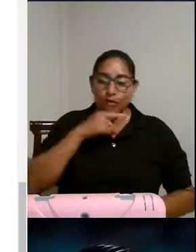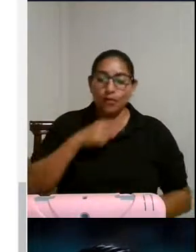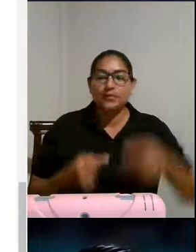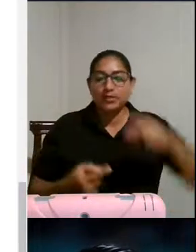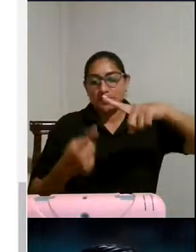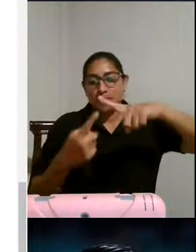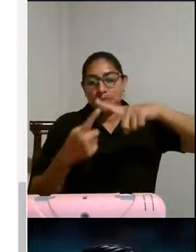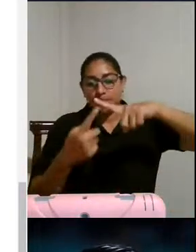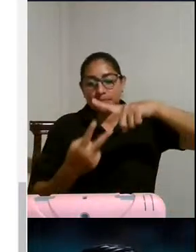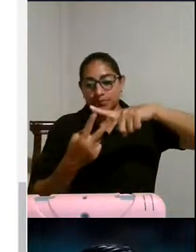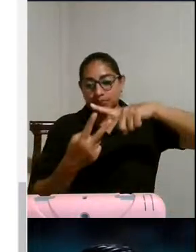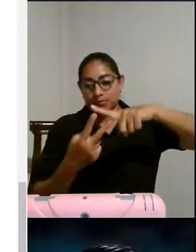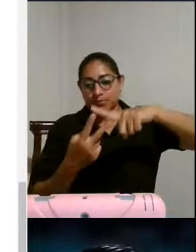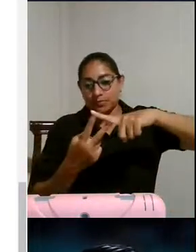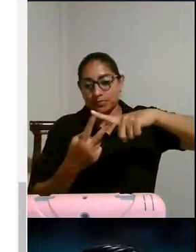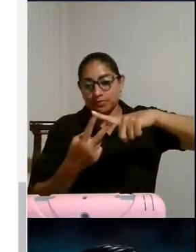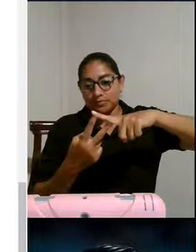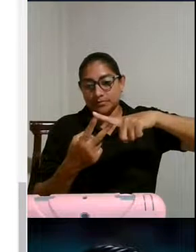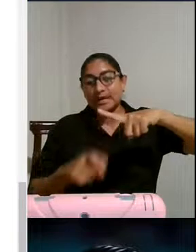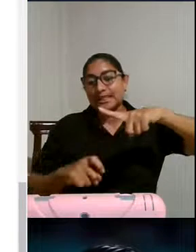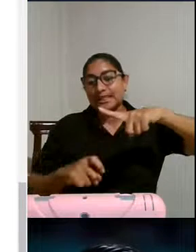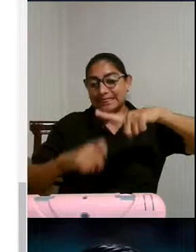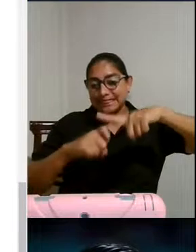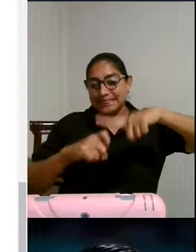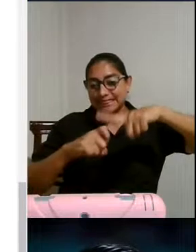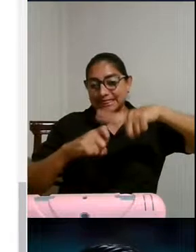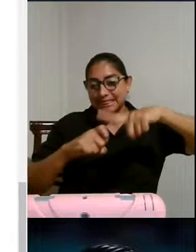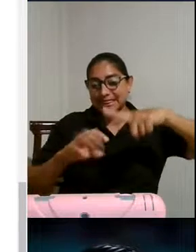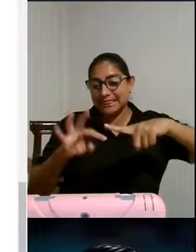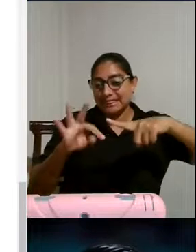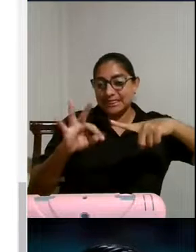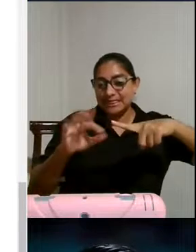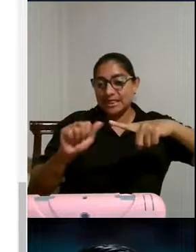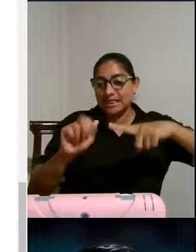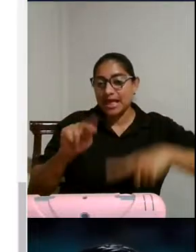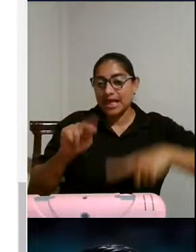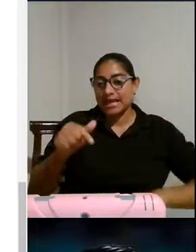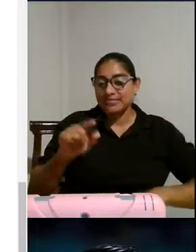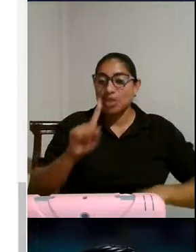tangente es aquella que toca solo un puntito en la función.